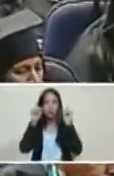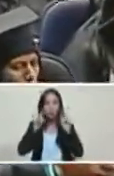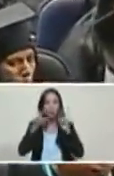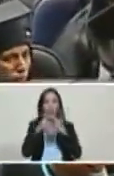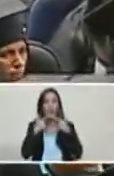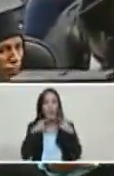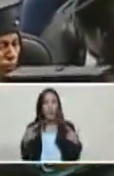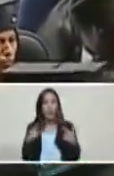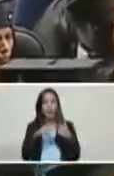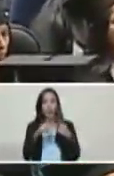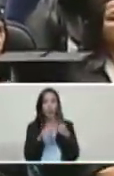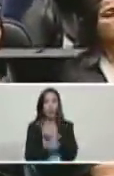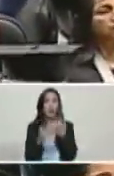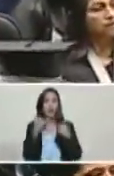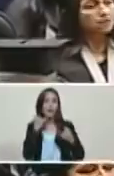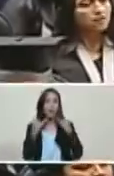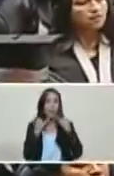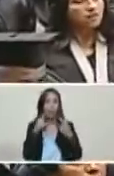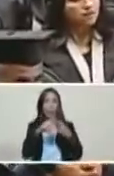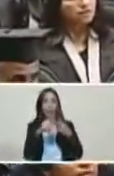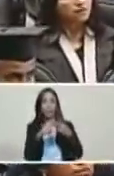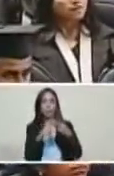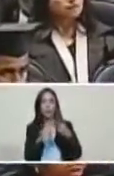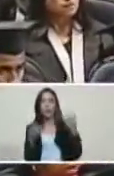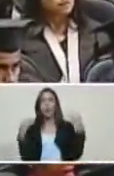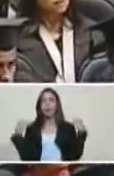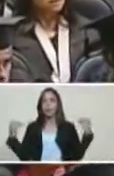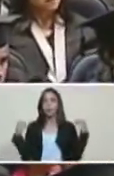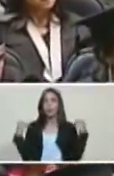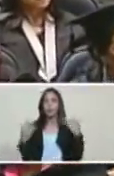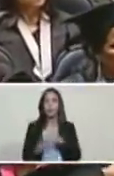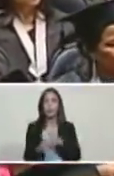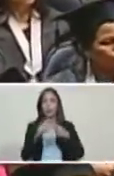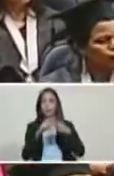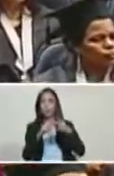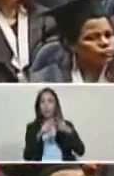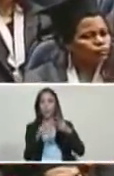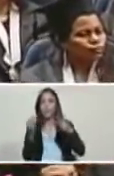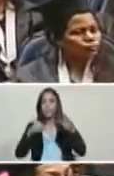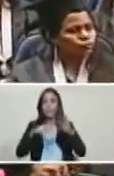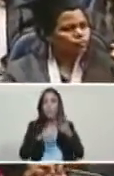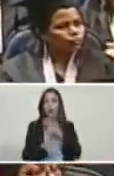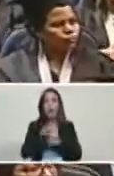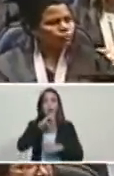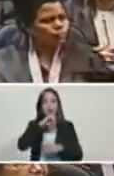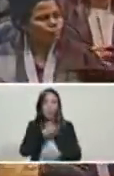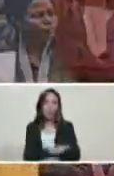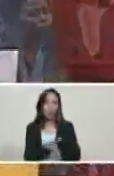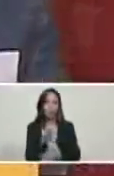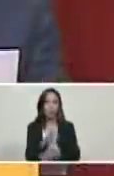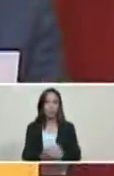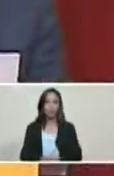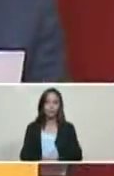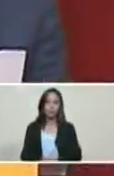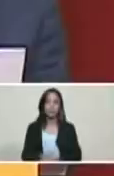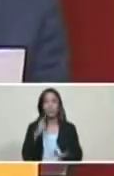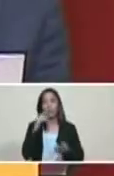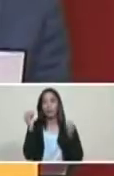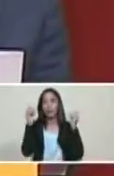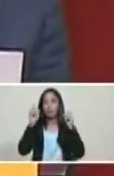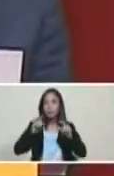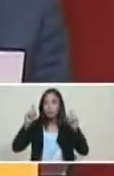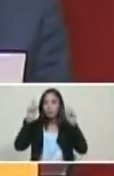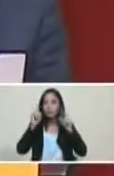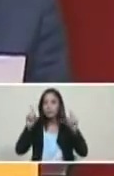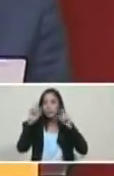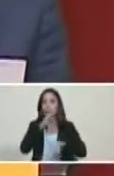lengua, lengua extranjera, educación física y memoria, territorio y ciudadanía. El proceso de formación de la